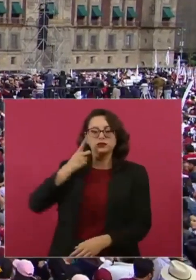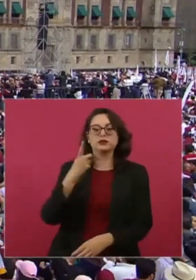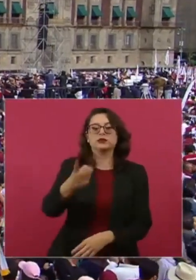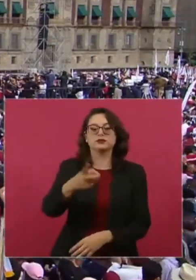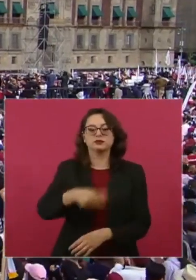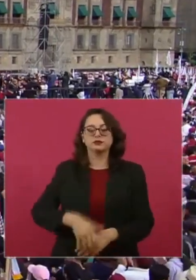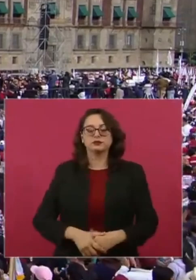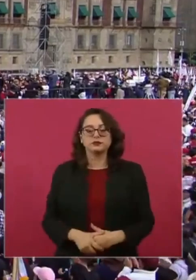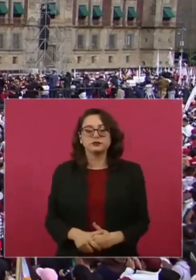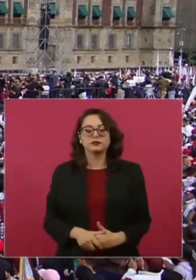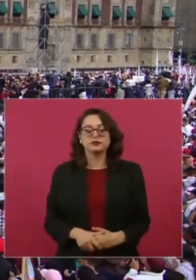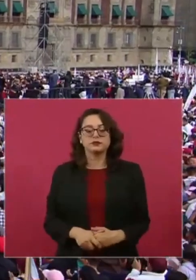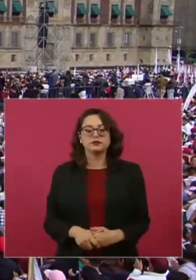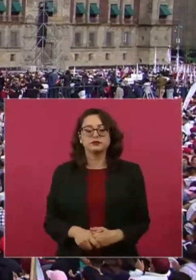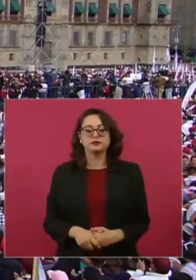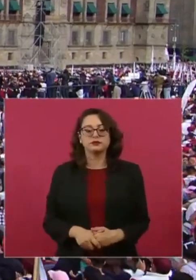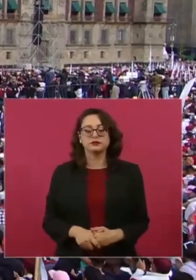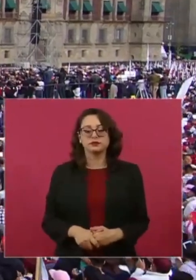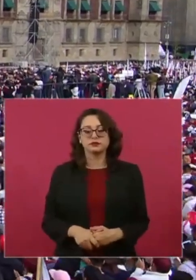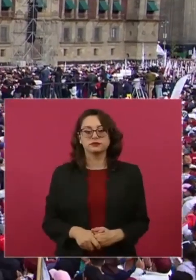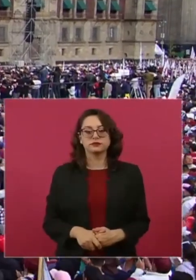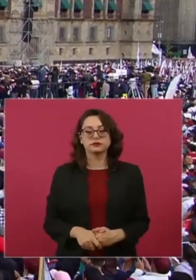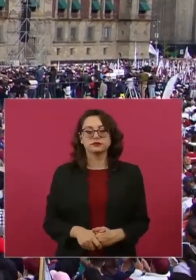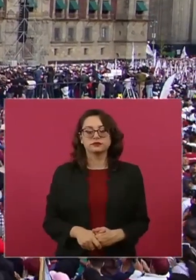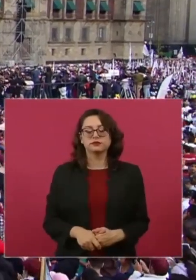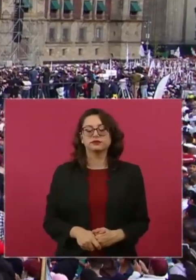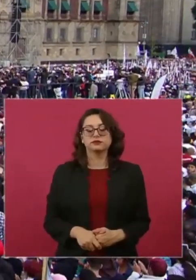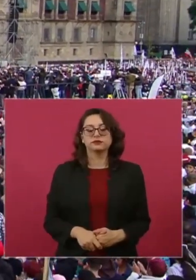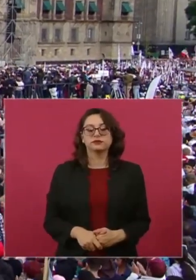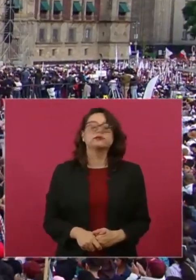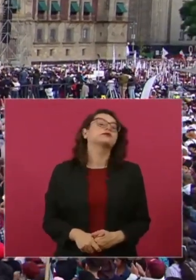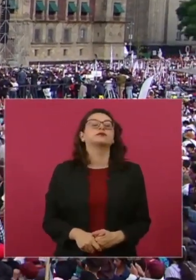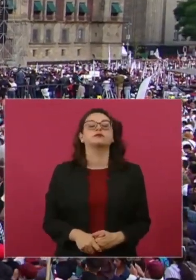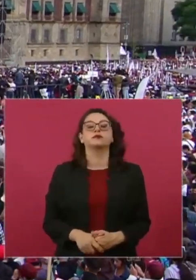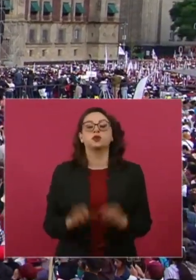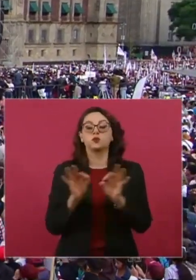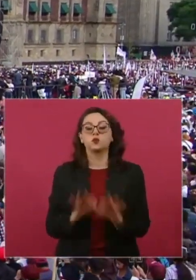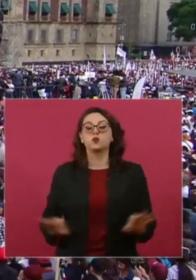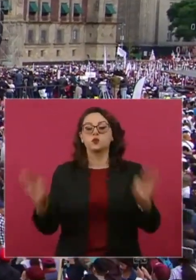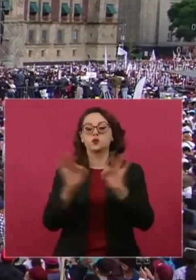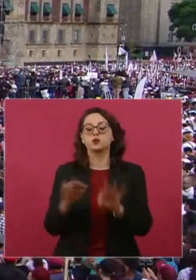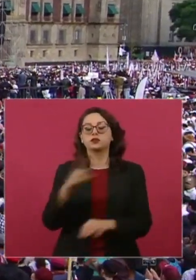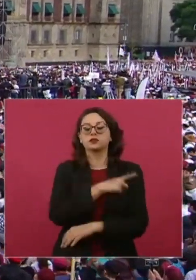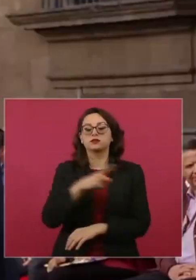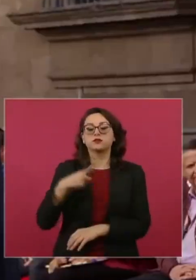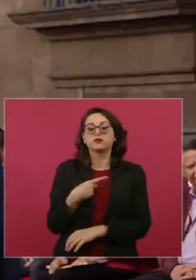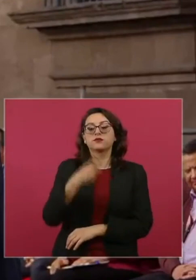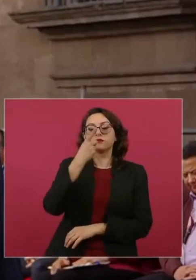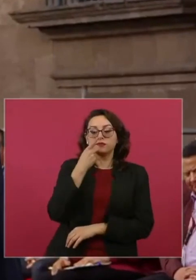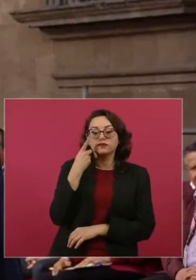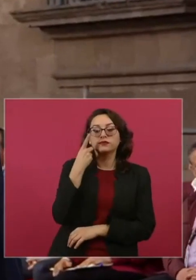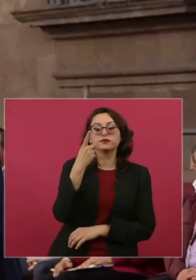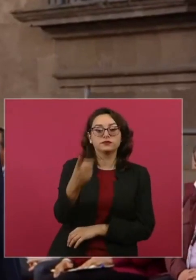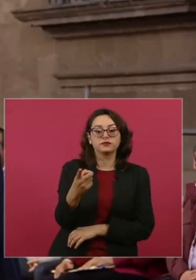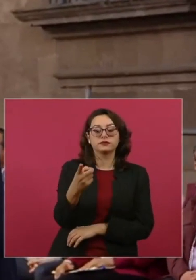in the world, and he commits to that. That's his saying, me canso ganso. Hemos puesto siempre, so, por encima we